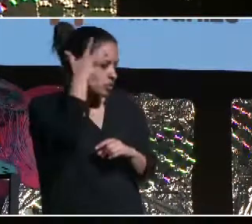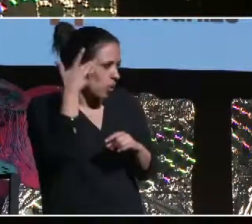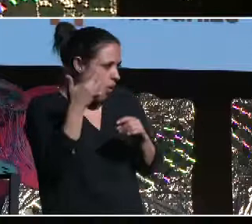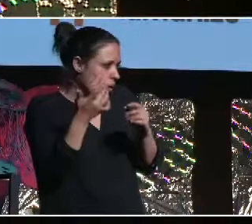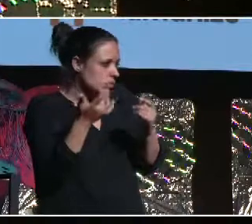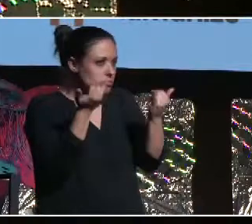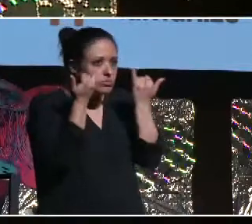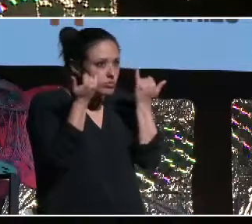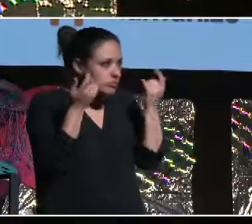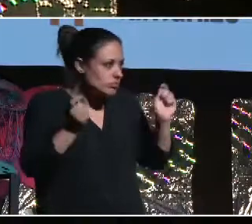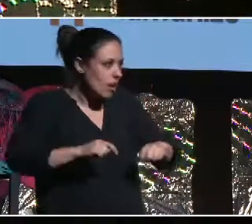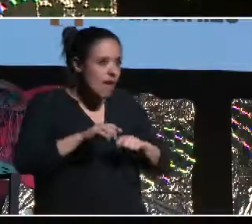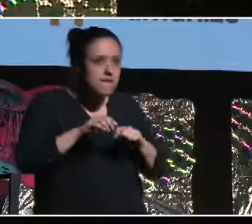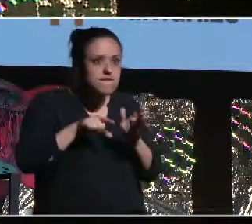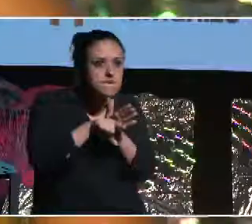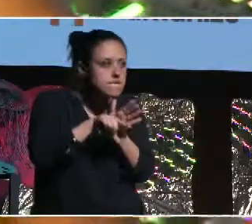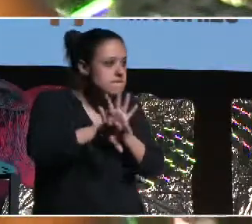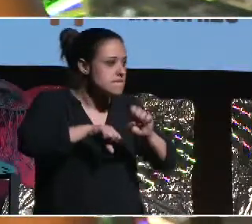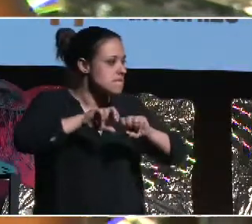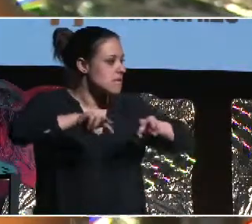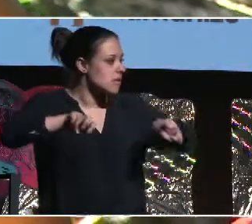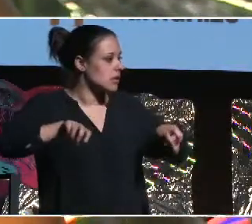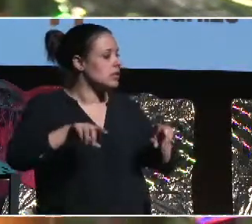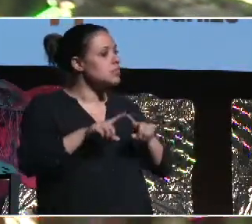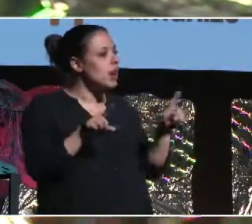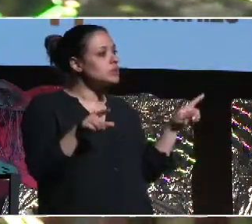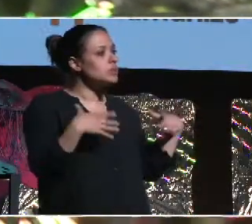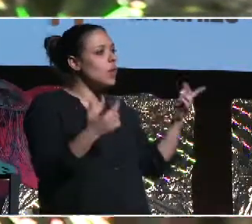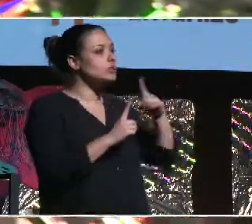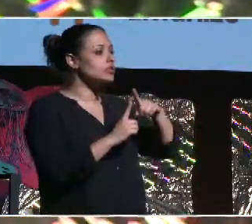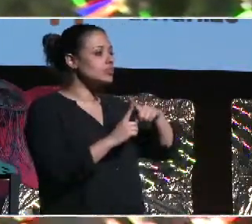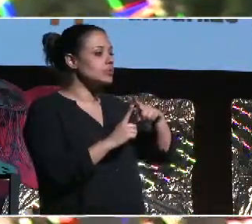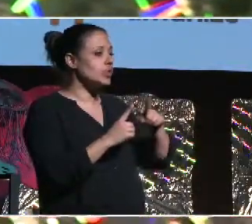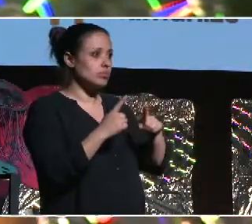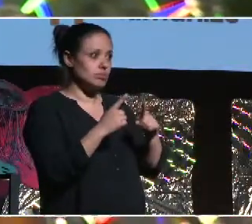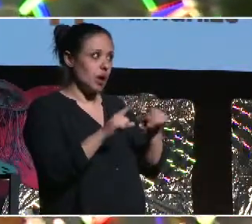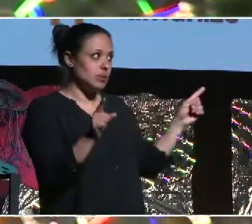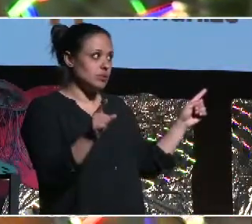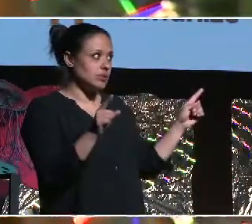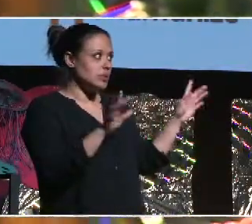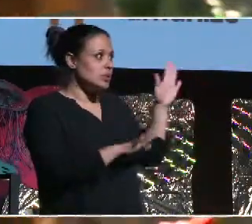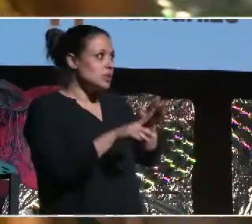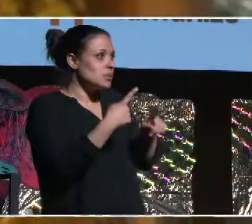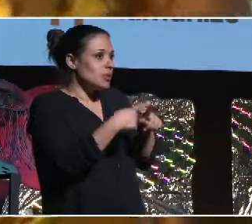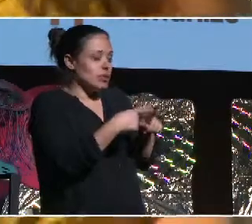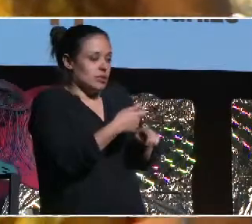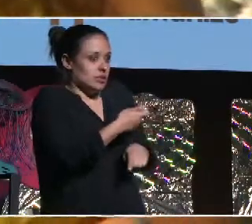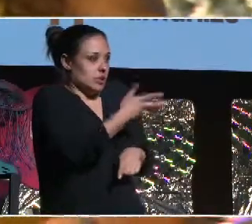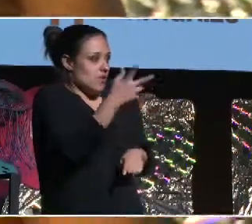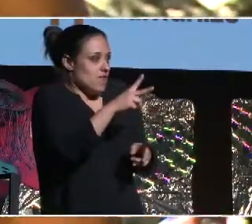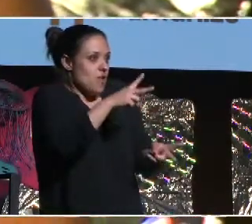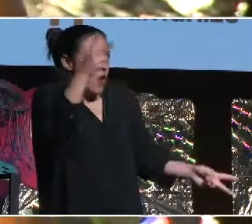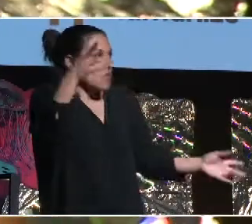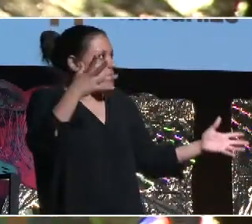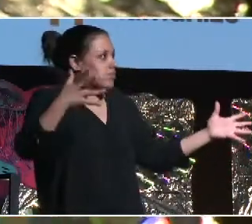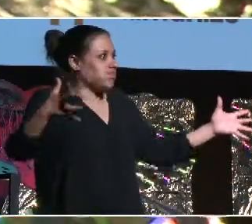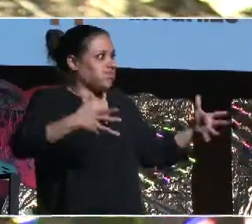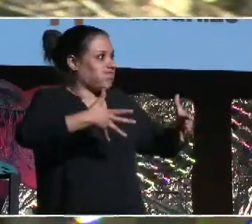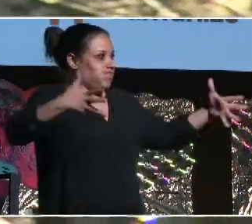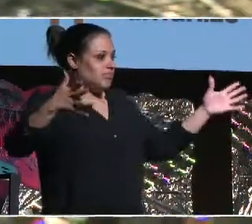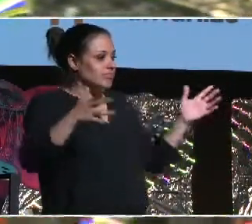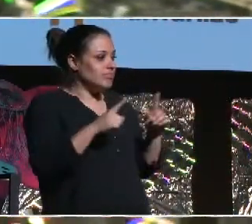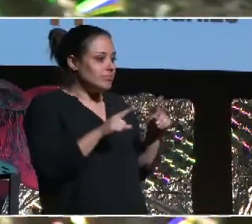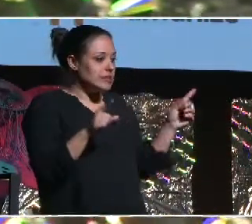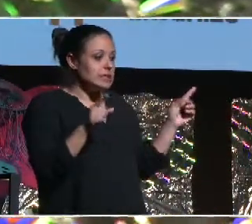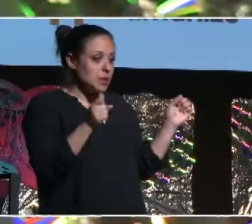generados por los ciudadanos es que son un volumen muy grande, porque somos todos nosotros los que podemos brindar ese tipo de datos. Entonces se vuelve